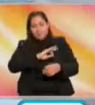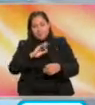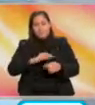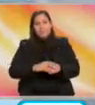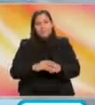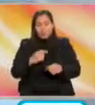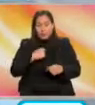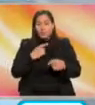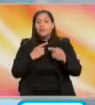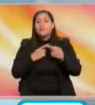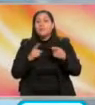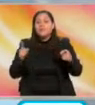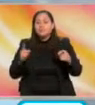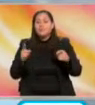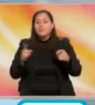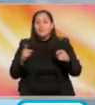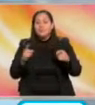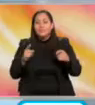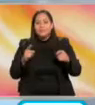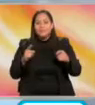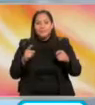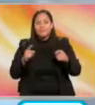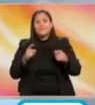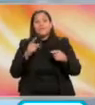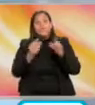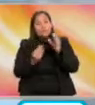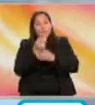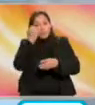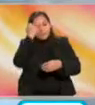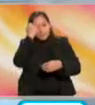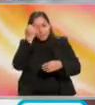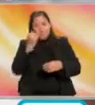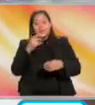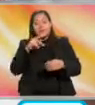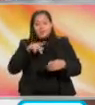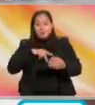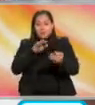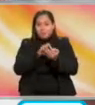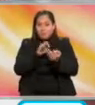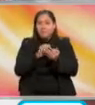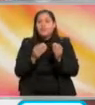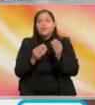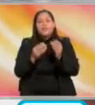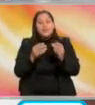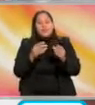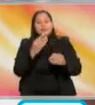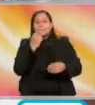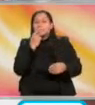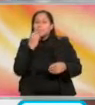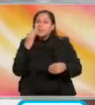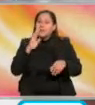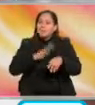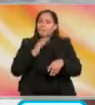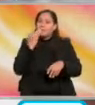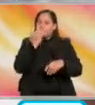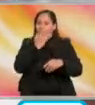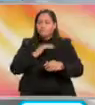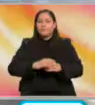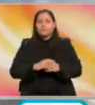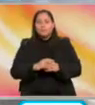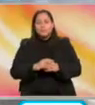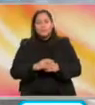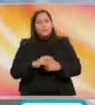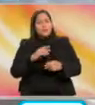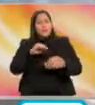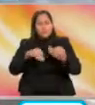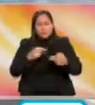tú diferente. ¿Sí? Diferenciar tus productos, innovar y de verdad en todos los emprendimientos podemos